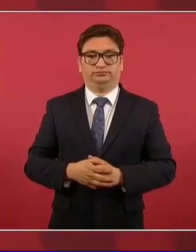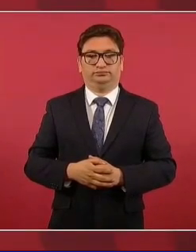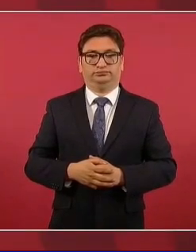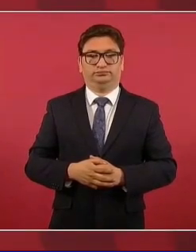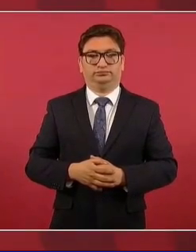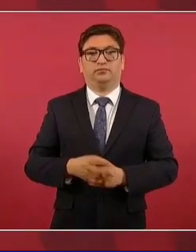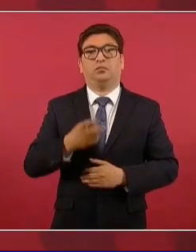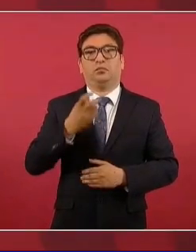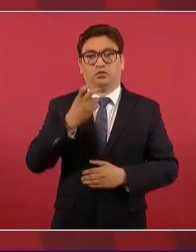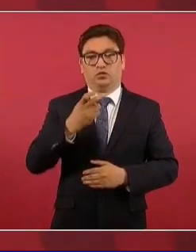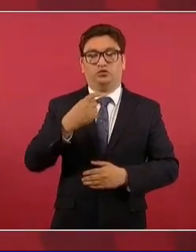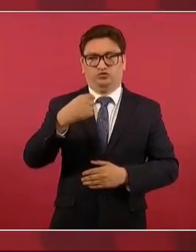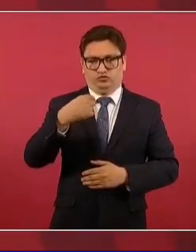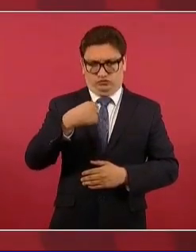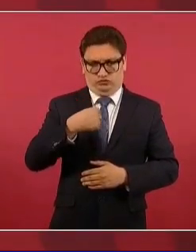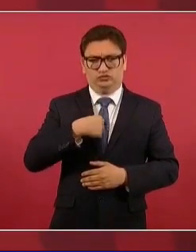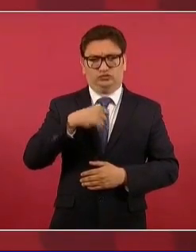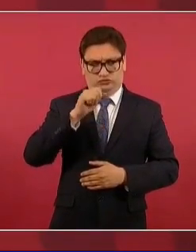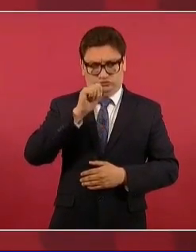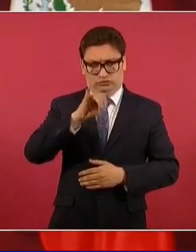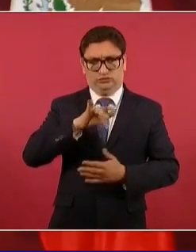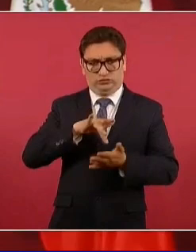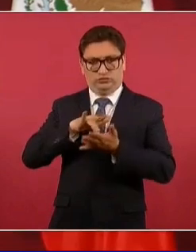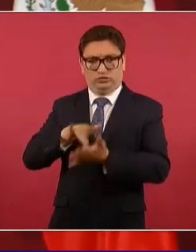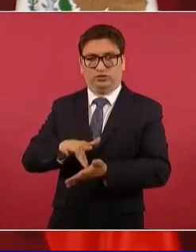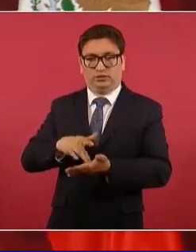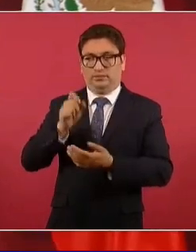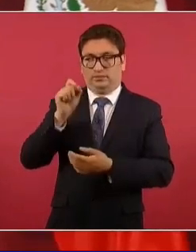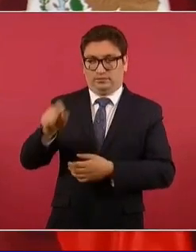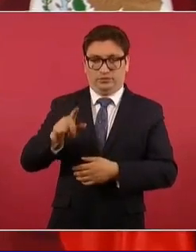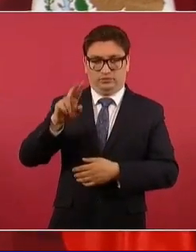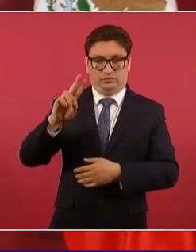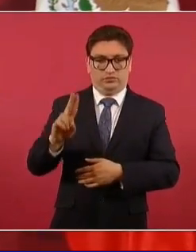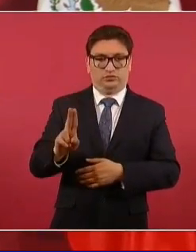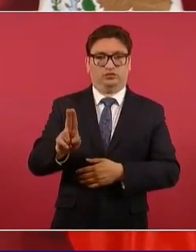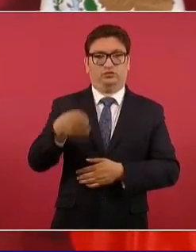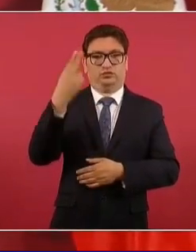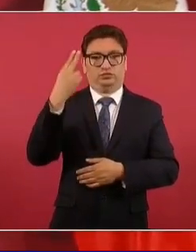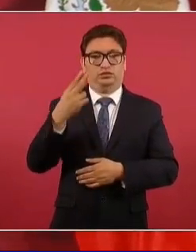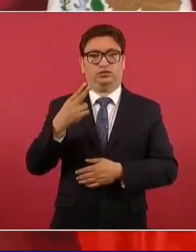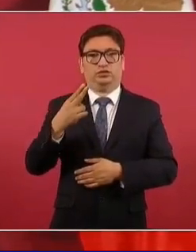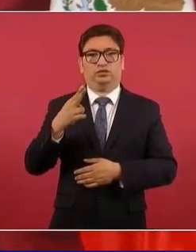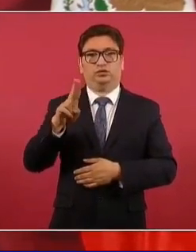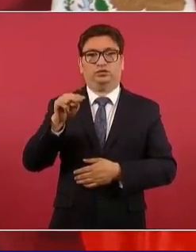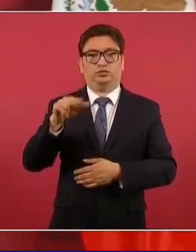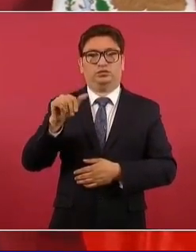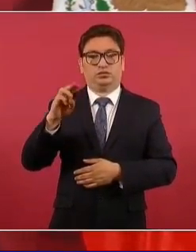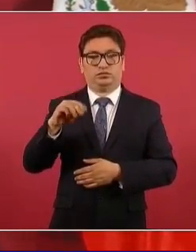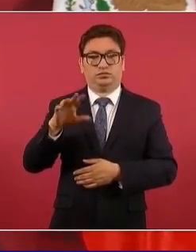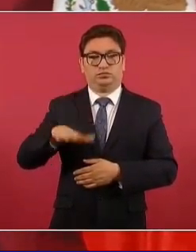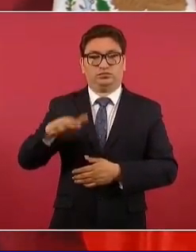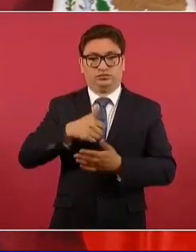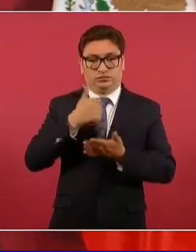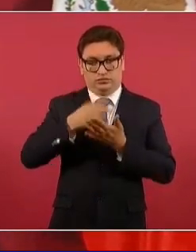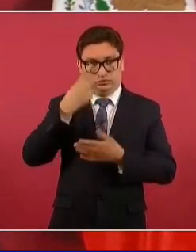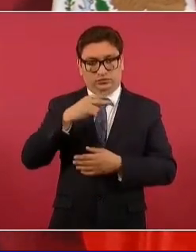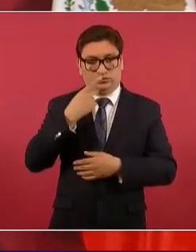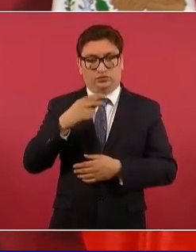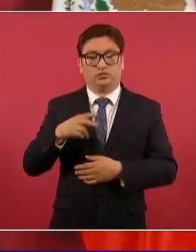yo estoy a favor del lema de la Universidad Autónoma de la Ciudad de México: nada